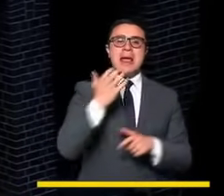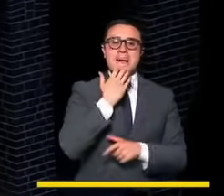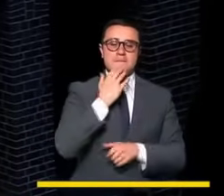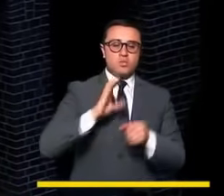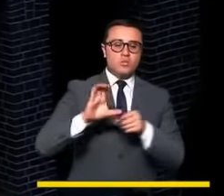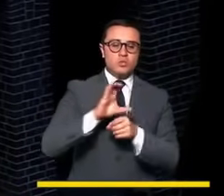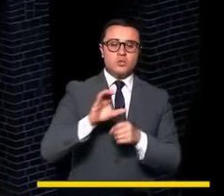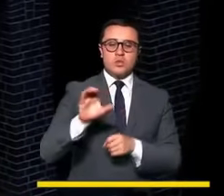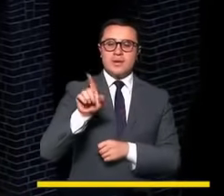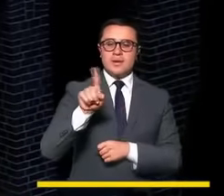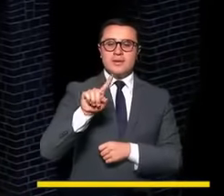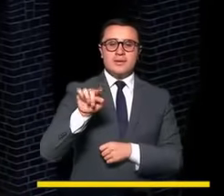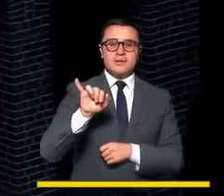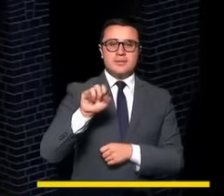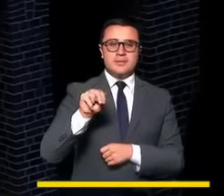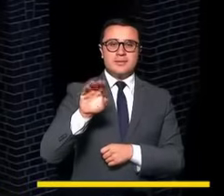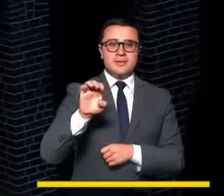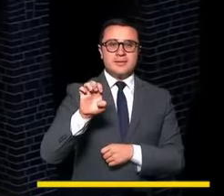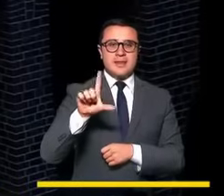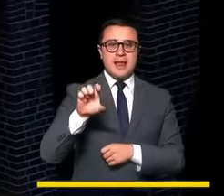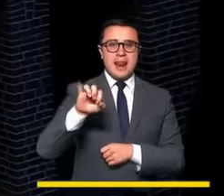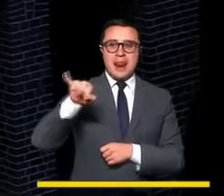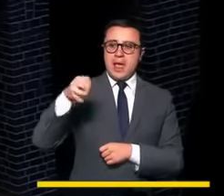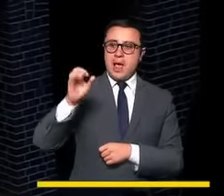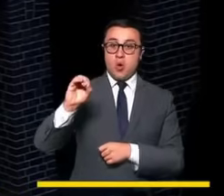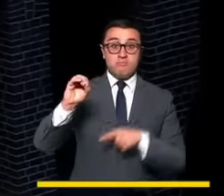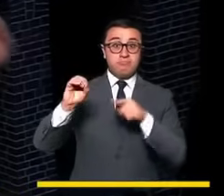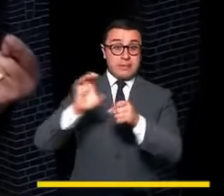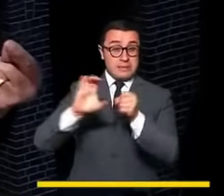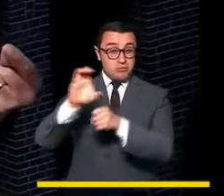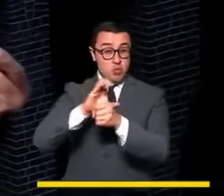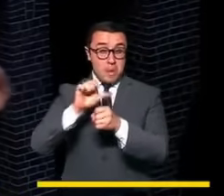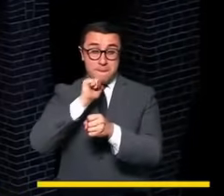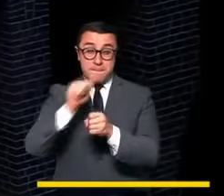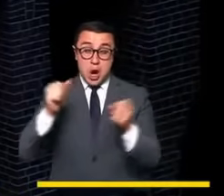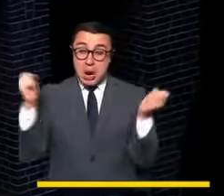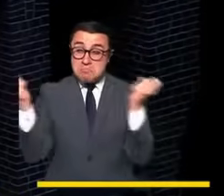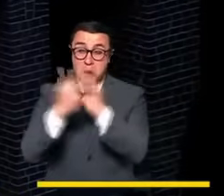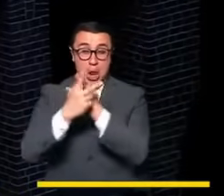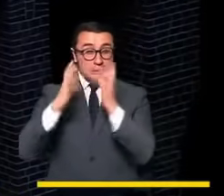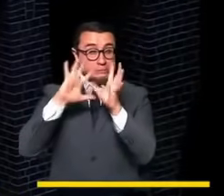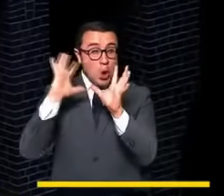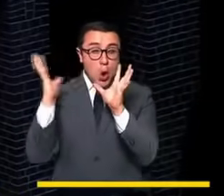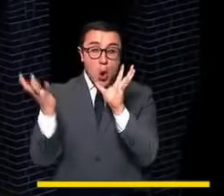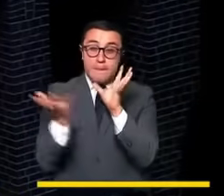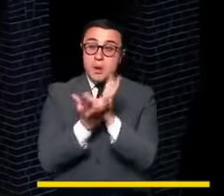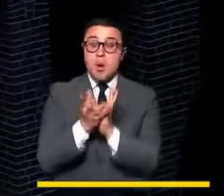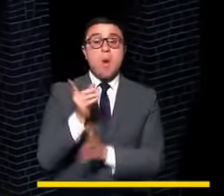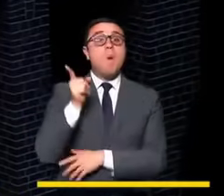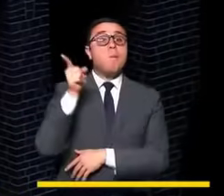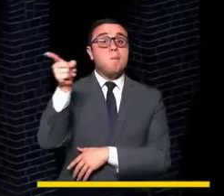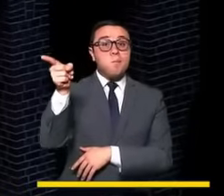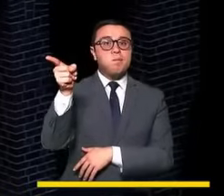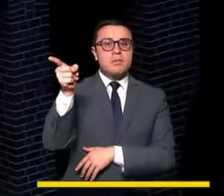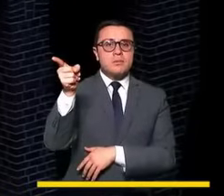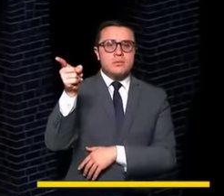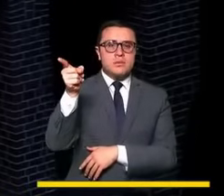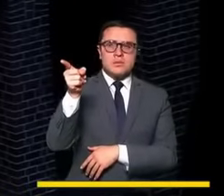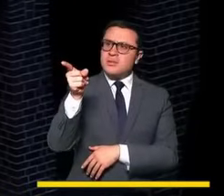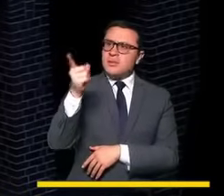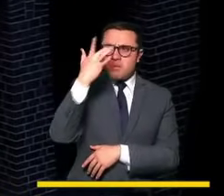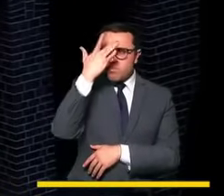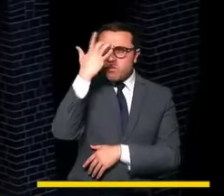un ejemplo, que se nos ha vuelto una de las ciudades más violentas del mundo. ¿Qué hace esa